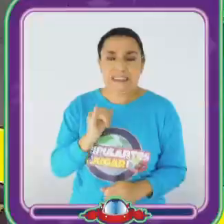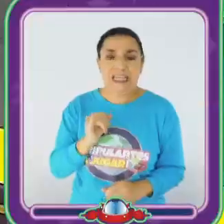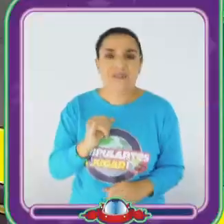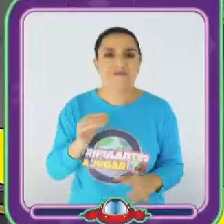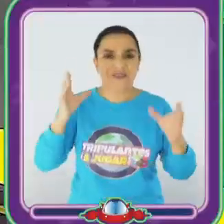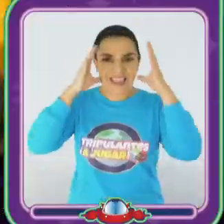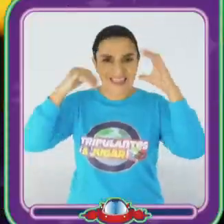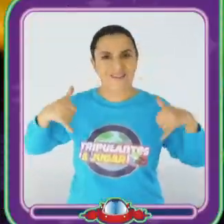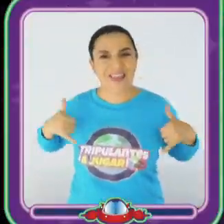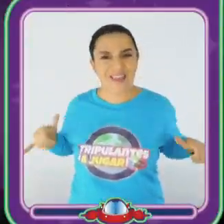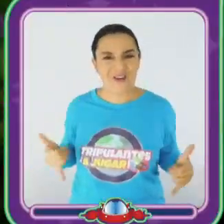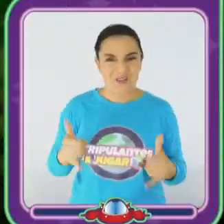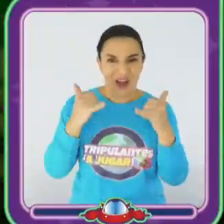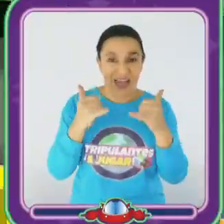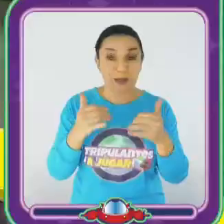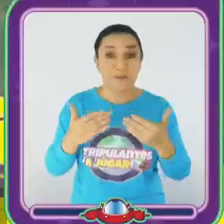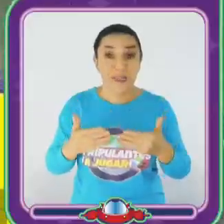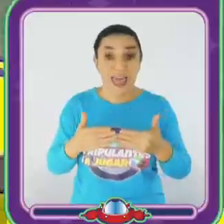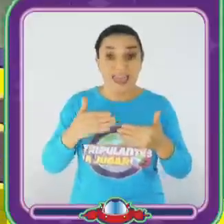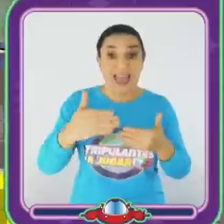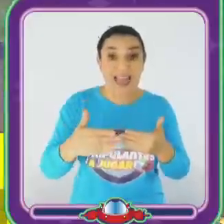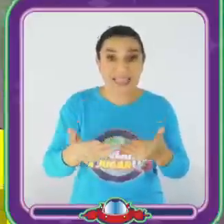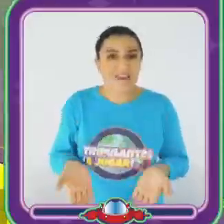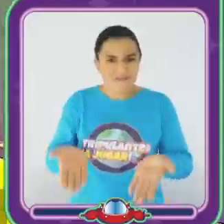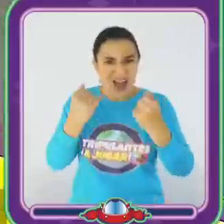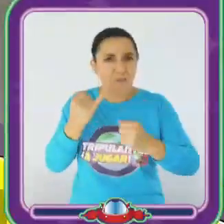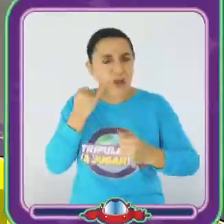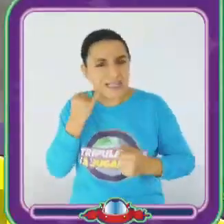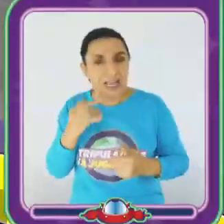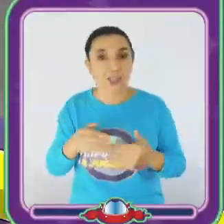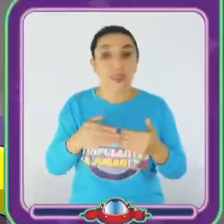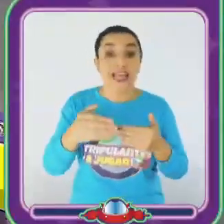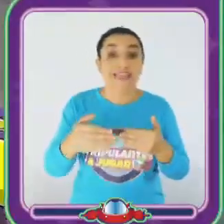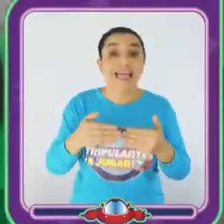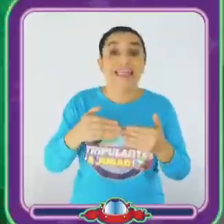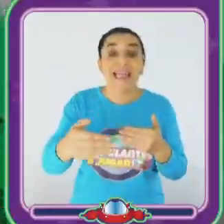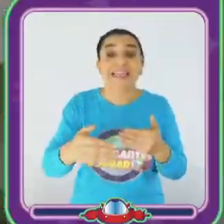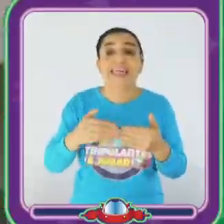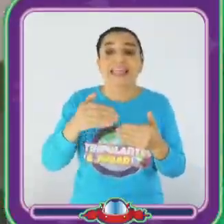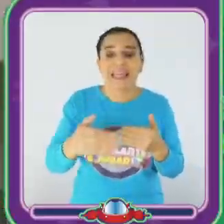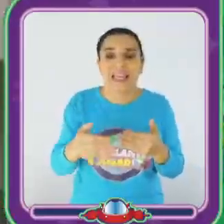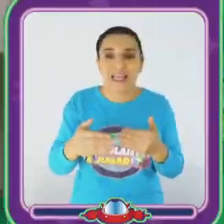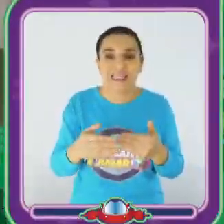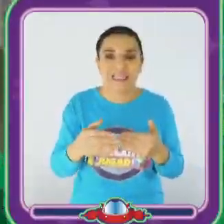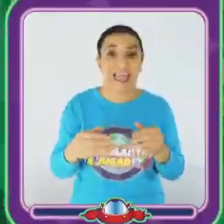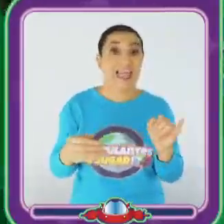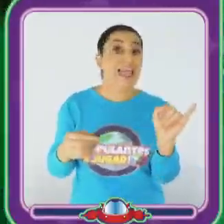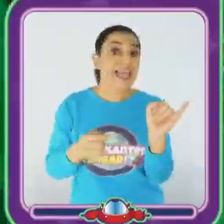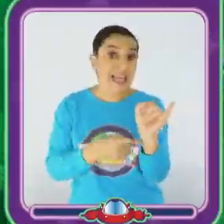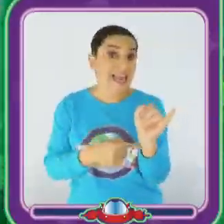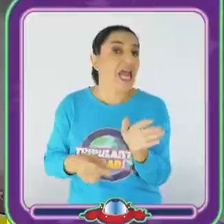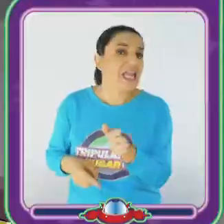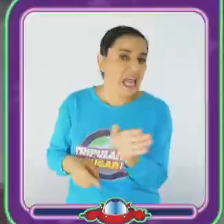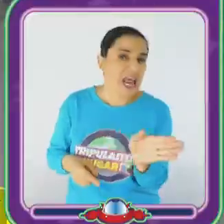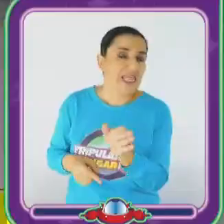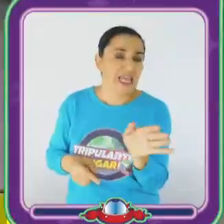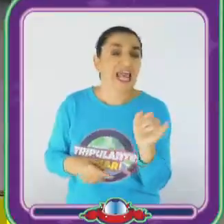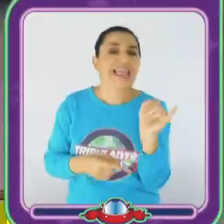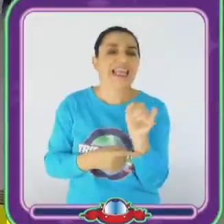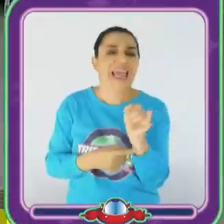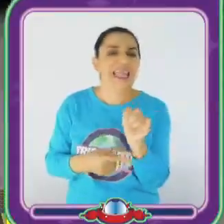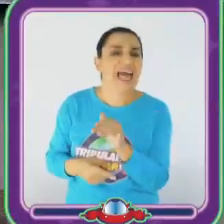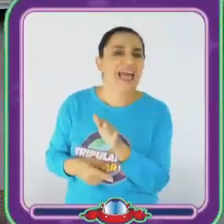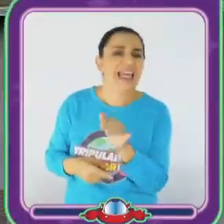¿Sí? Bueno, tripulantes, a jugar. ¡Vamos, Ignacio! ¡Adelante, adelante, adelante, adelante! ¡Izquierda, izquierda,